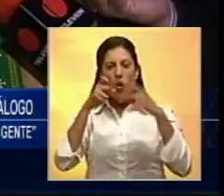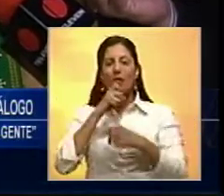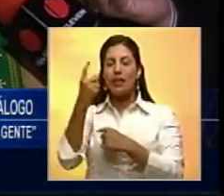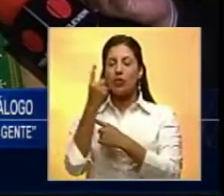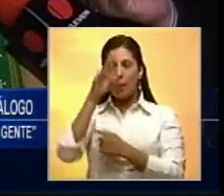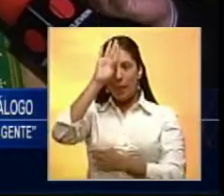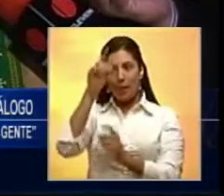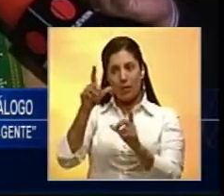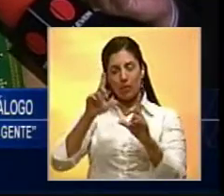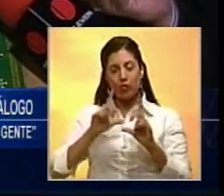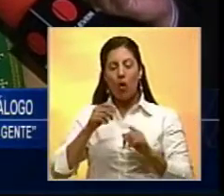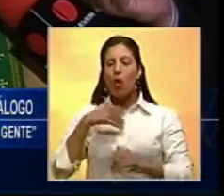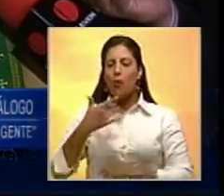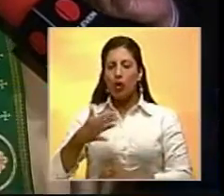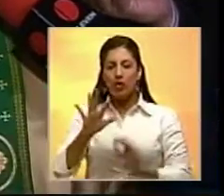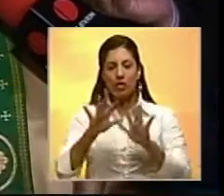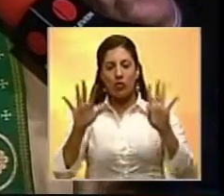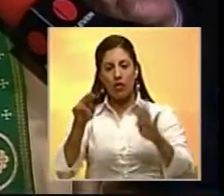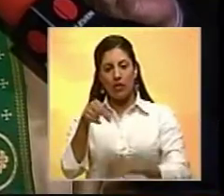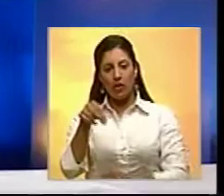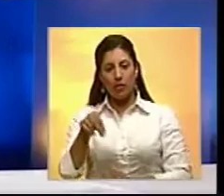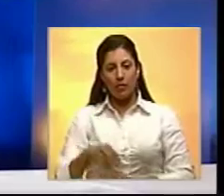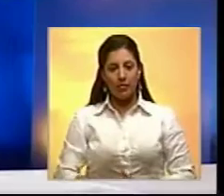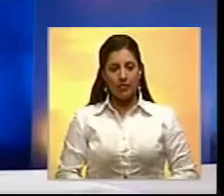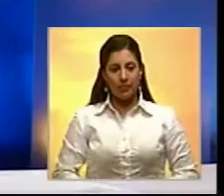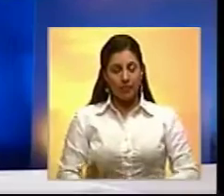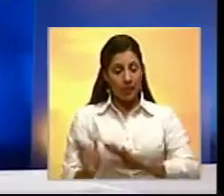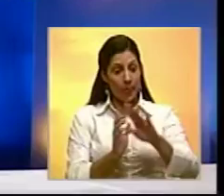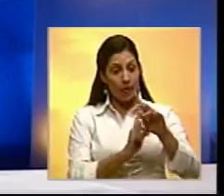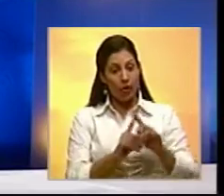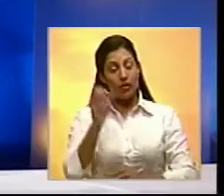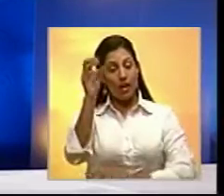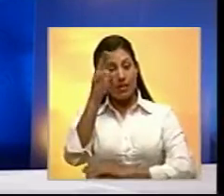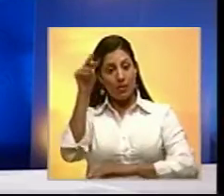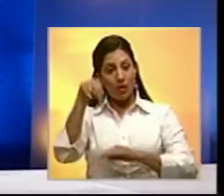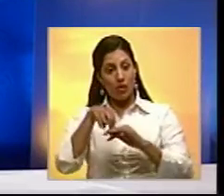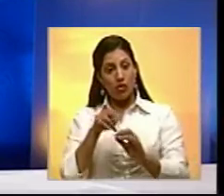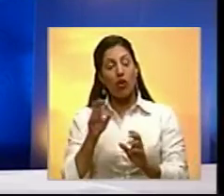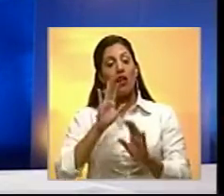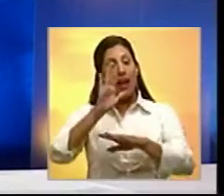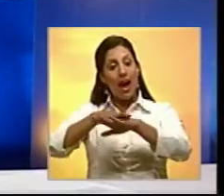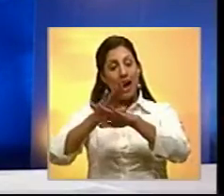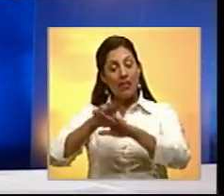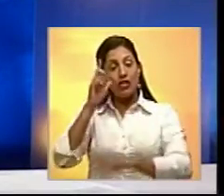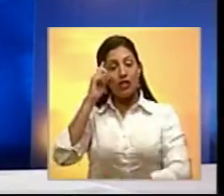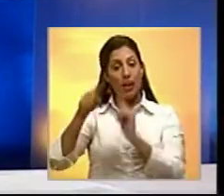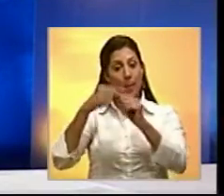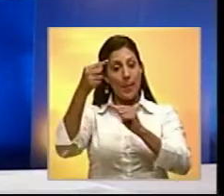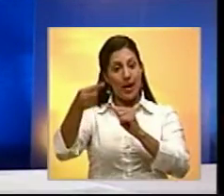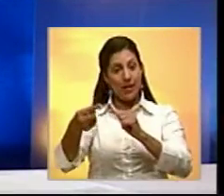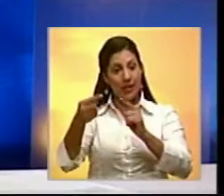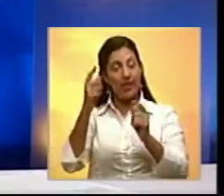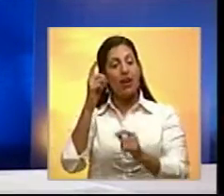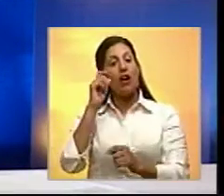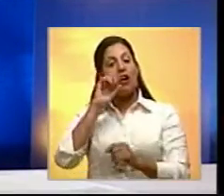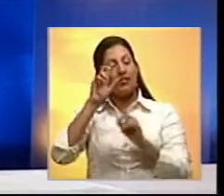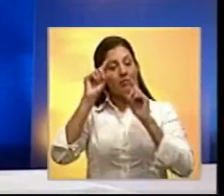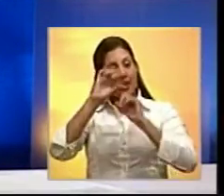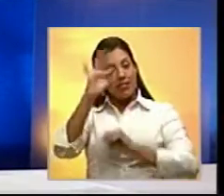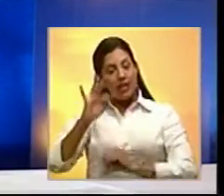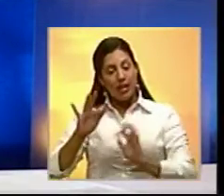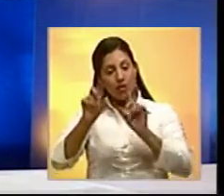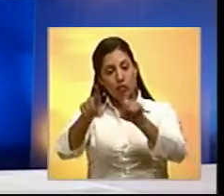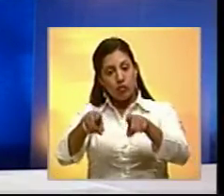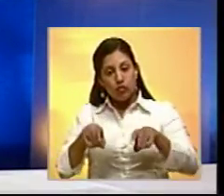Papa Francisco el próximo 19 de noviembre. La Asamblea Nacional convocó para el día de mañana a FEDEAGRO, Empresas